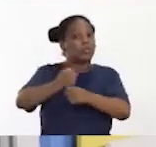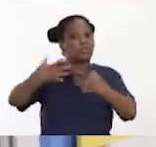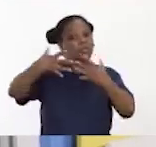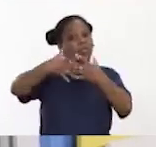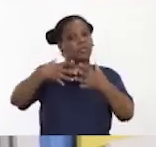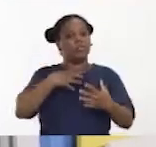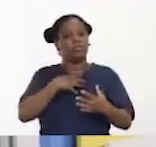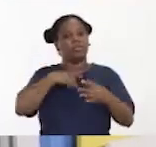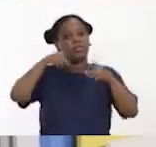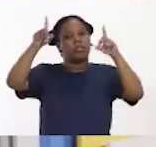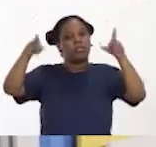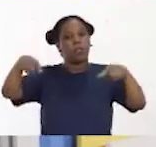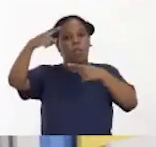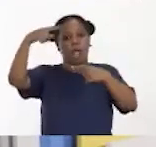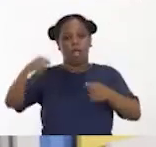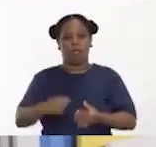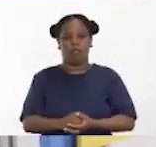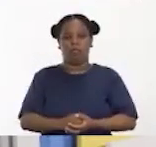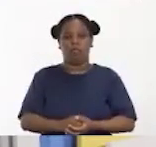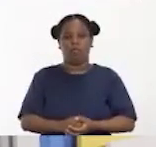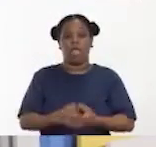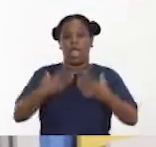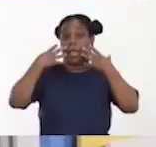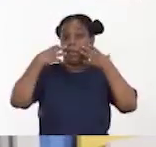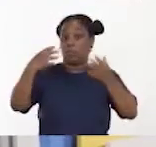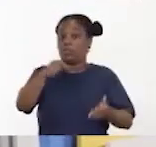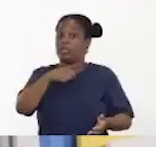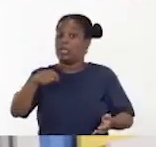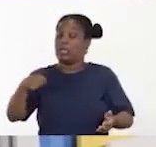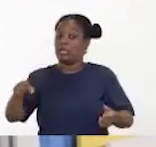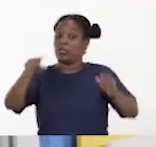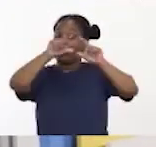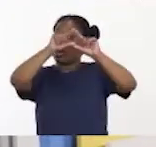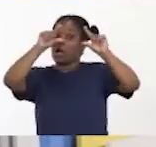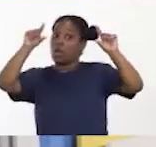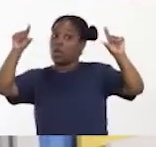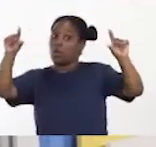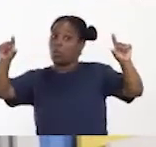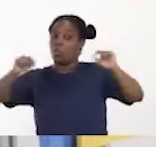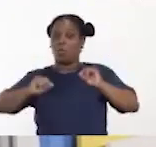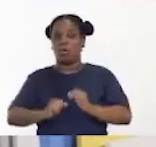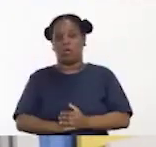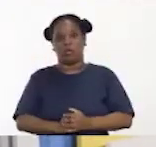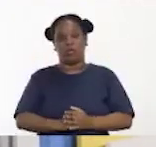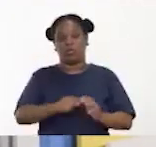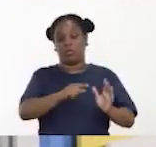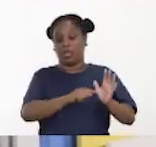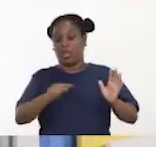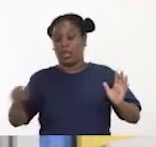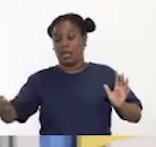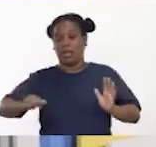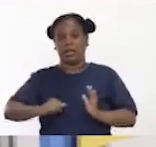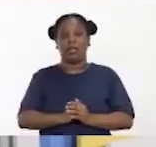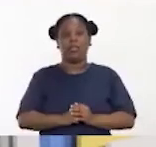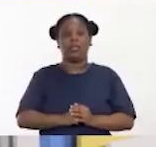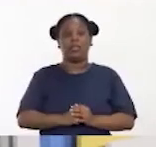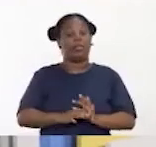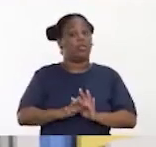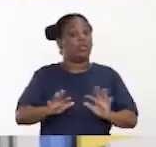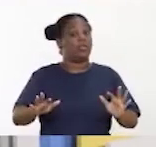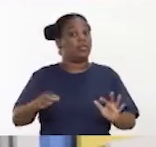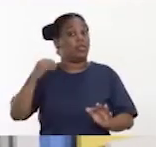existe entre las pendientes. Y también es importante la escritura de la ecuación cartesiana de la recta, ya